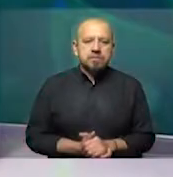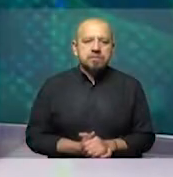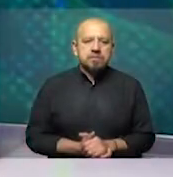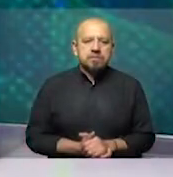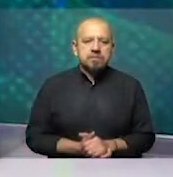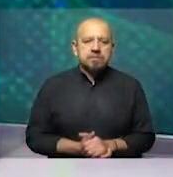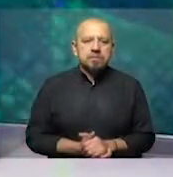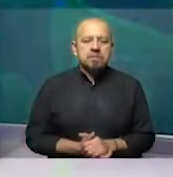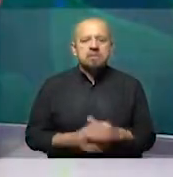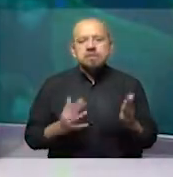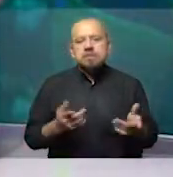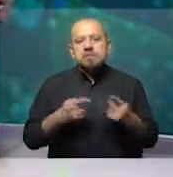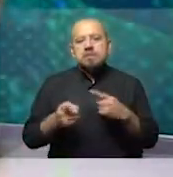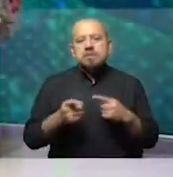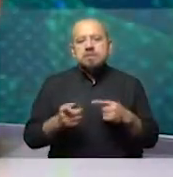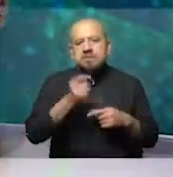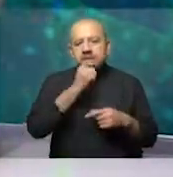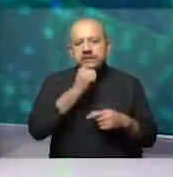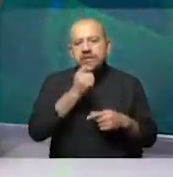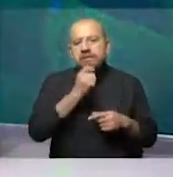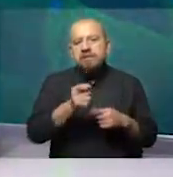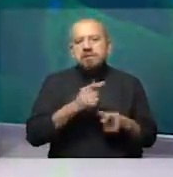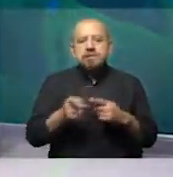la hermosa parte de entrevista